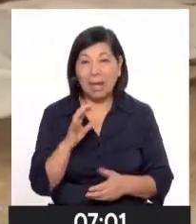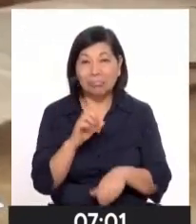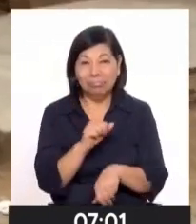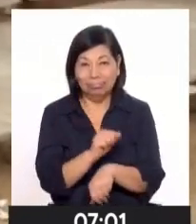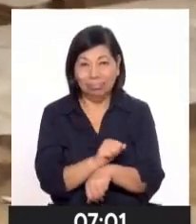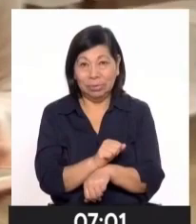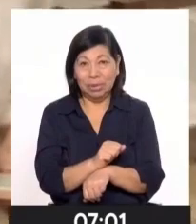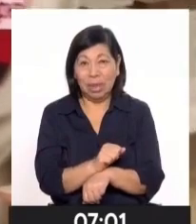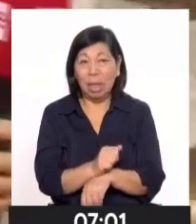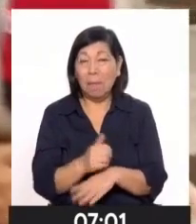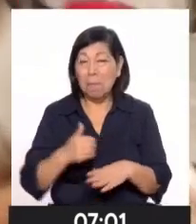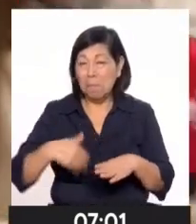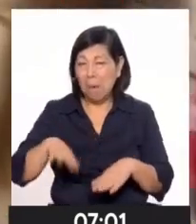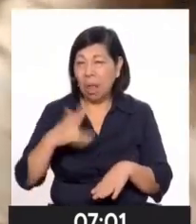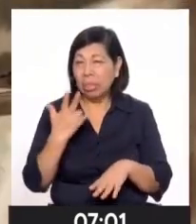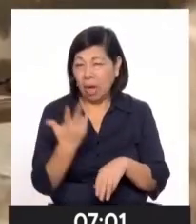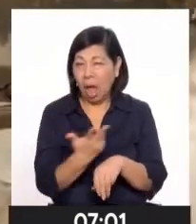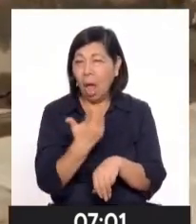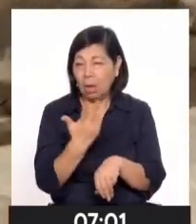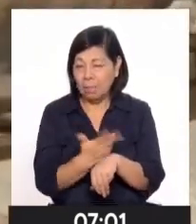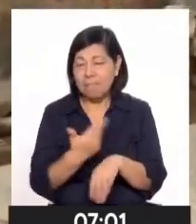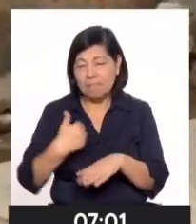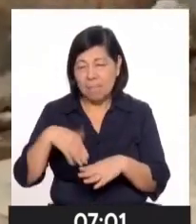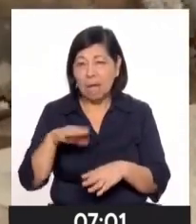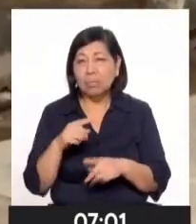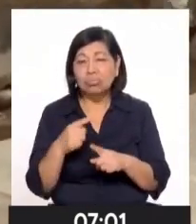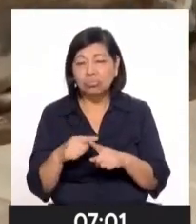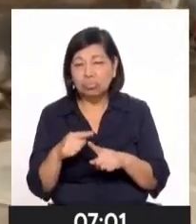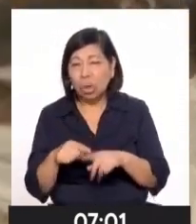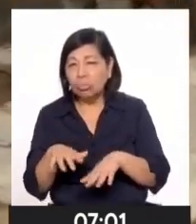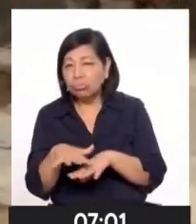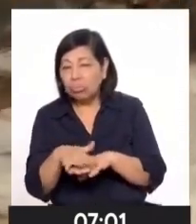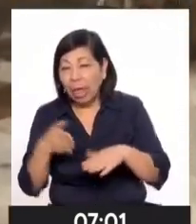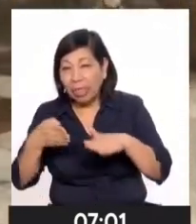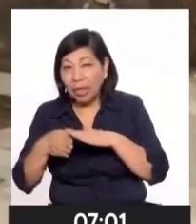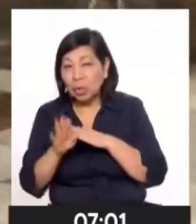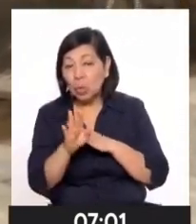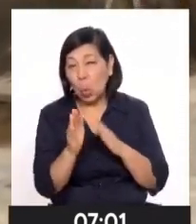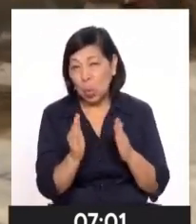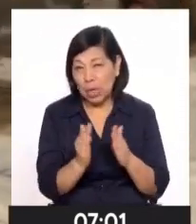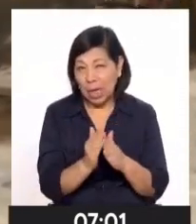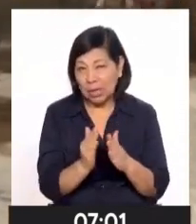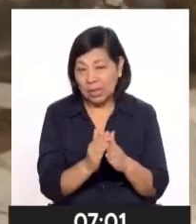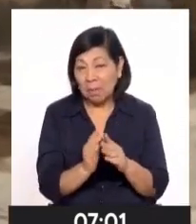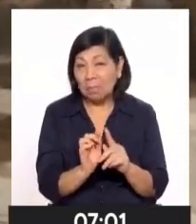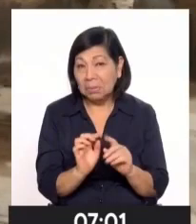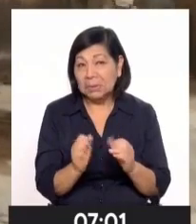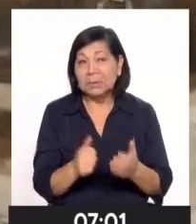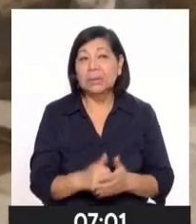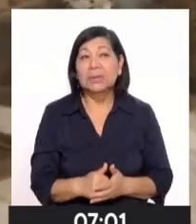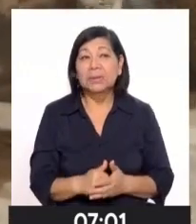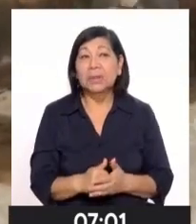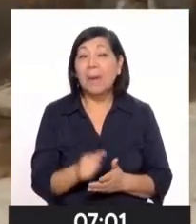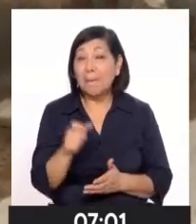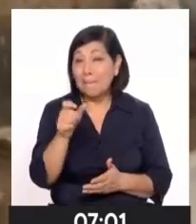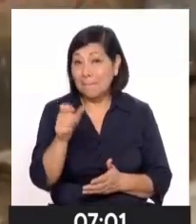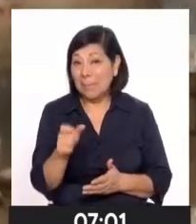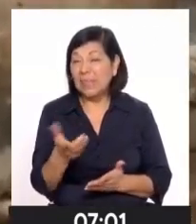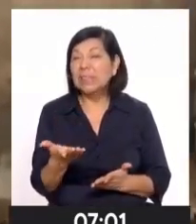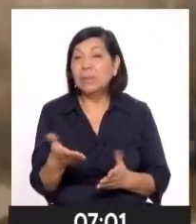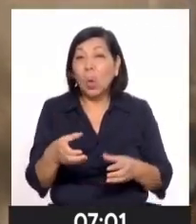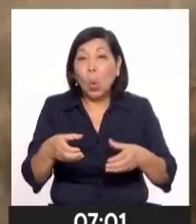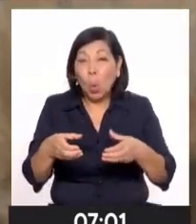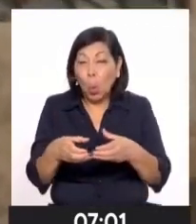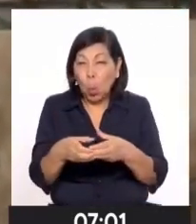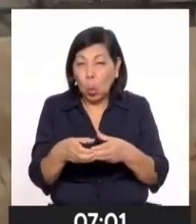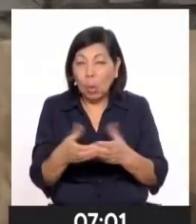Durante más de 3 horas, la policía ha venido realizando diferentes diligencias al interior de esta vivienda, pues esta persona